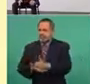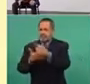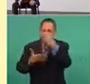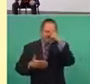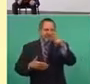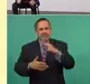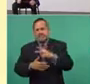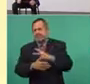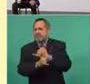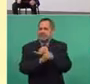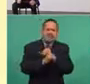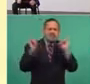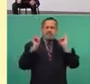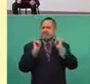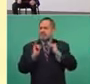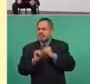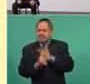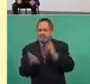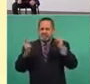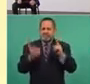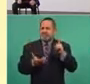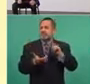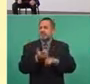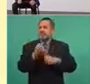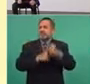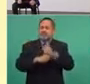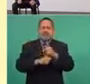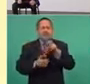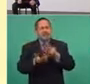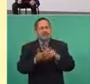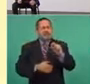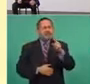e independiente del 2021?